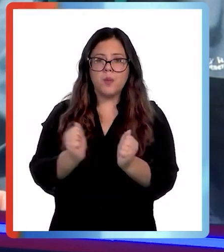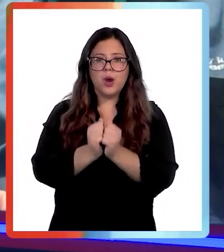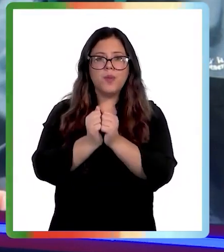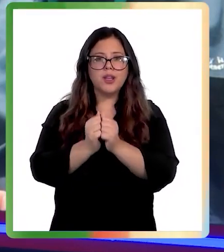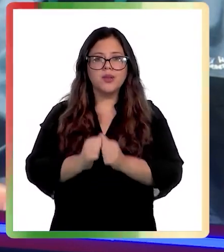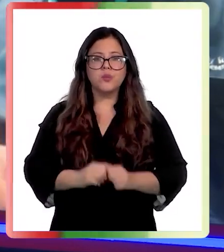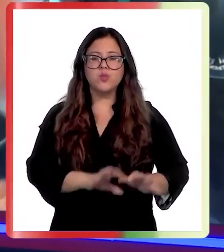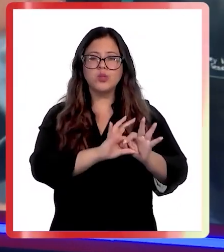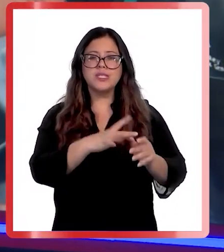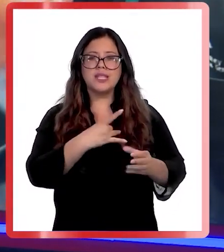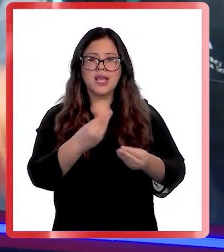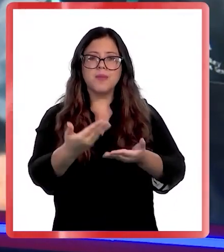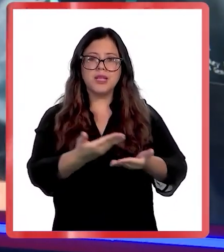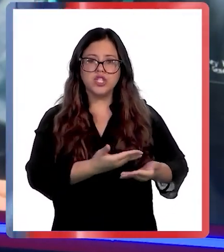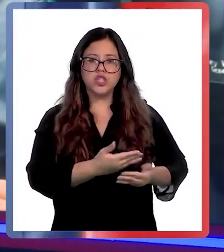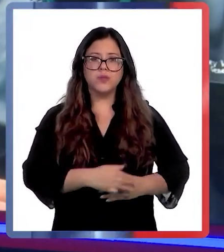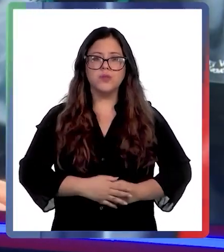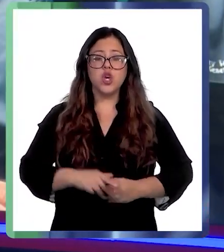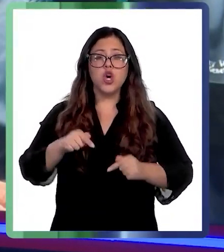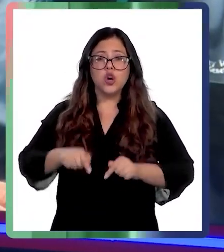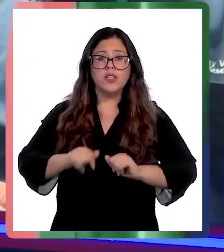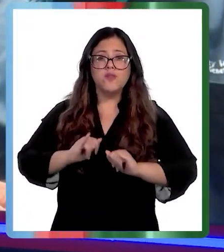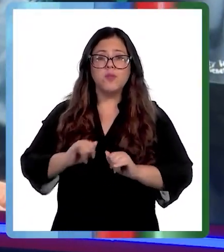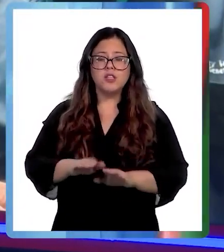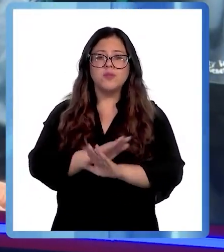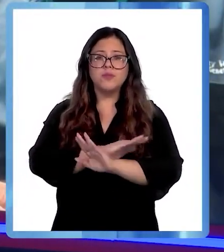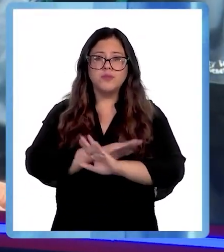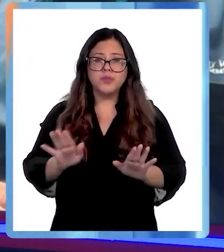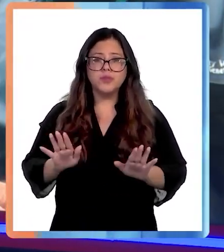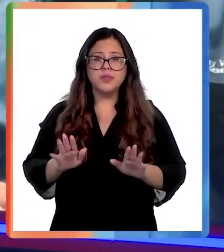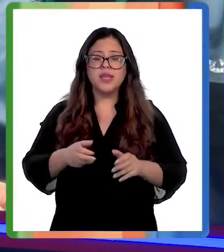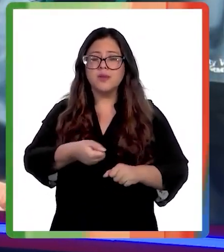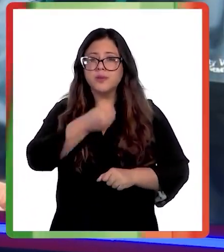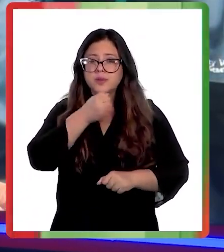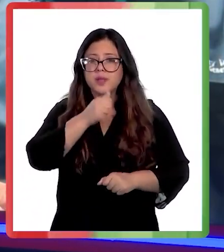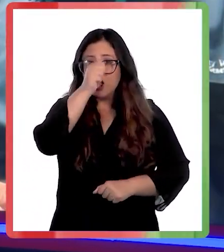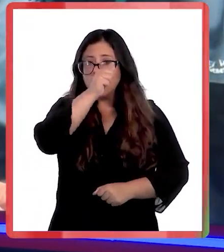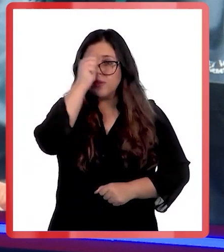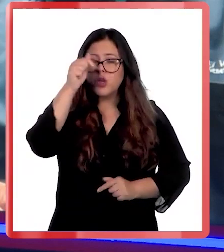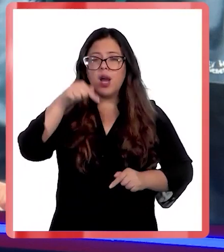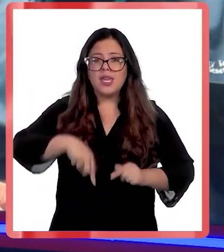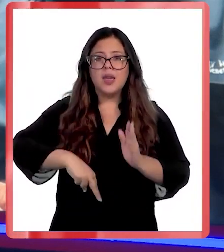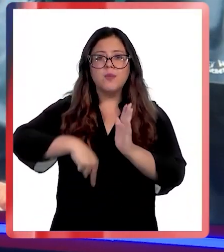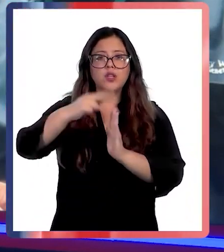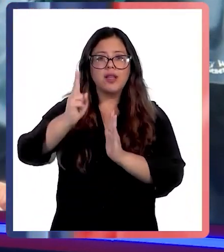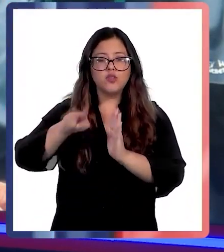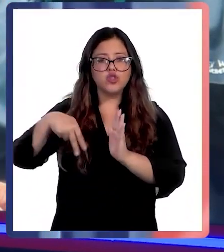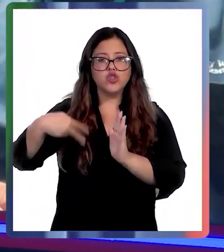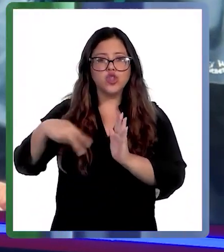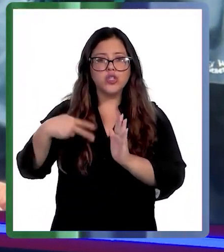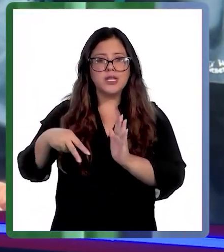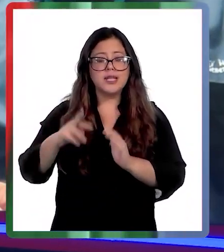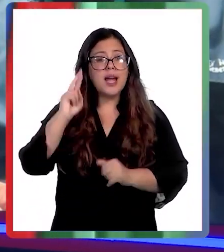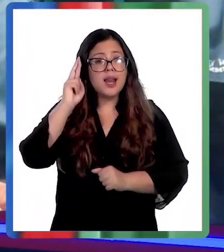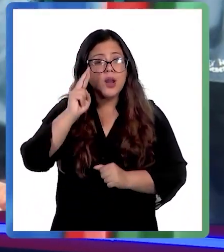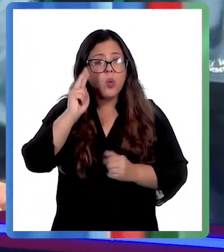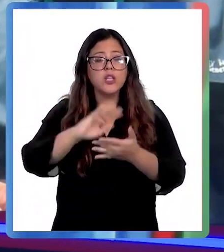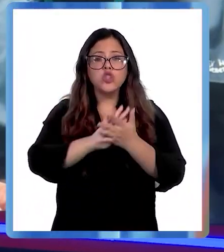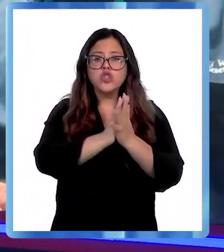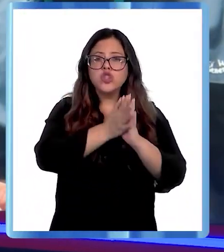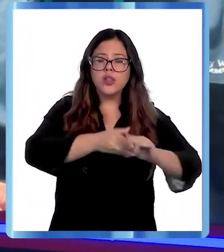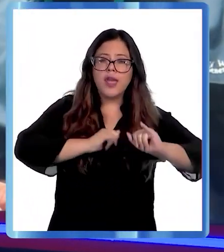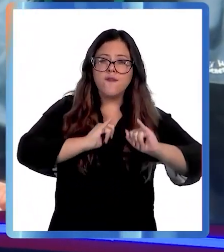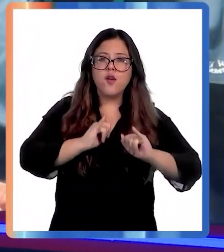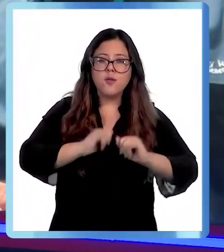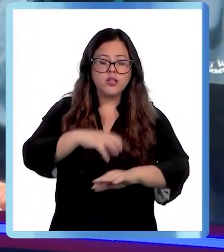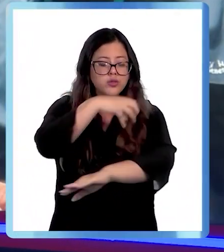acompañarnos. Gracias por la invitación. Y con esto entonces damos por terminada una nueva entrevista el día domingo aquí en Portavoz Noticias.